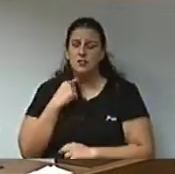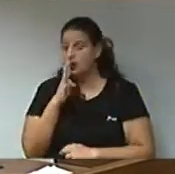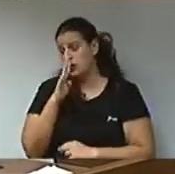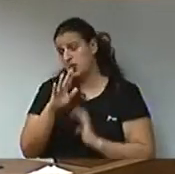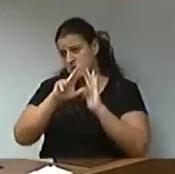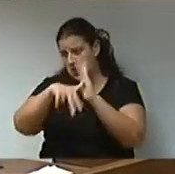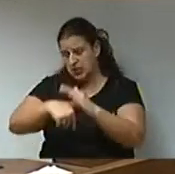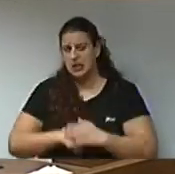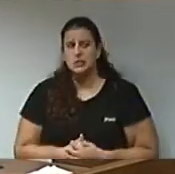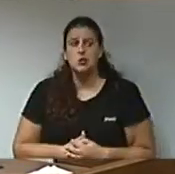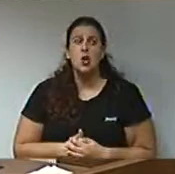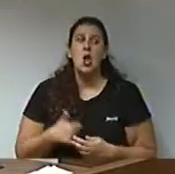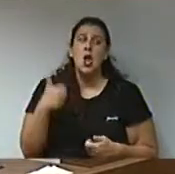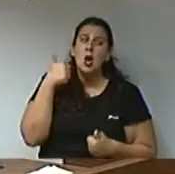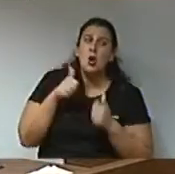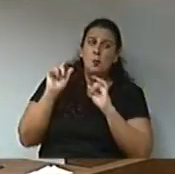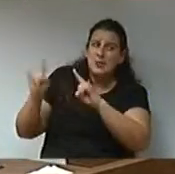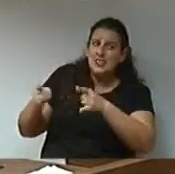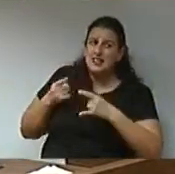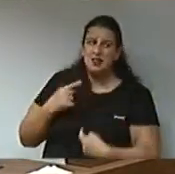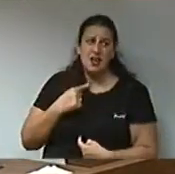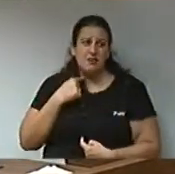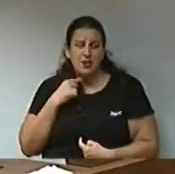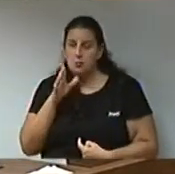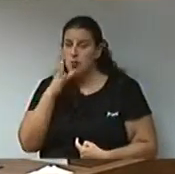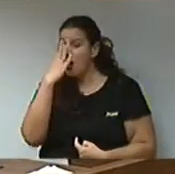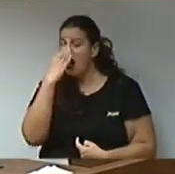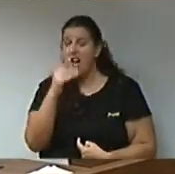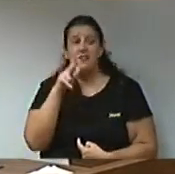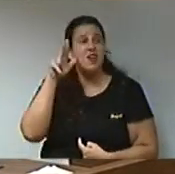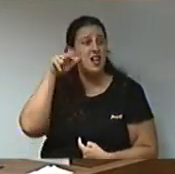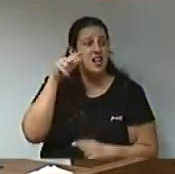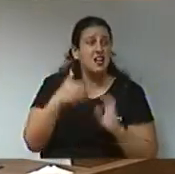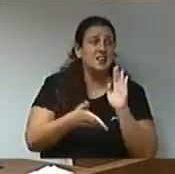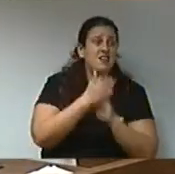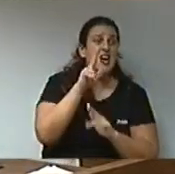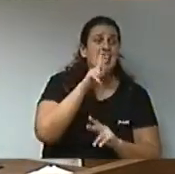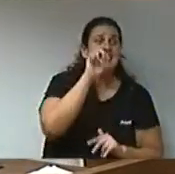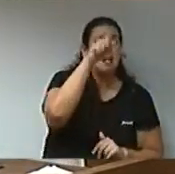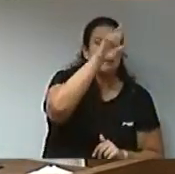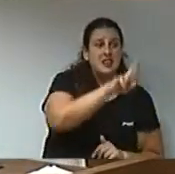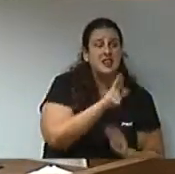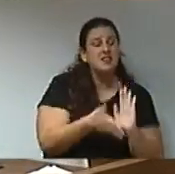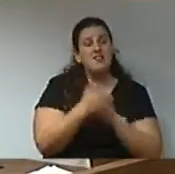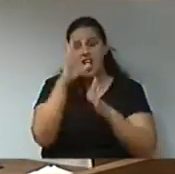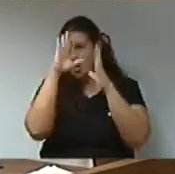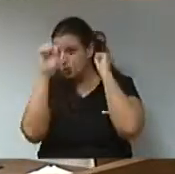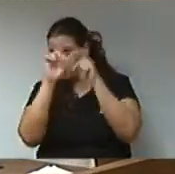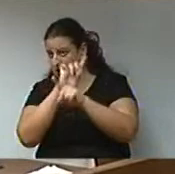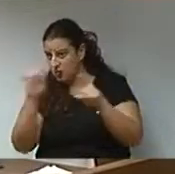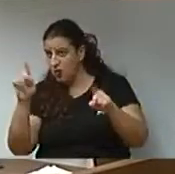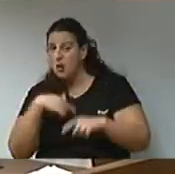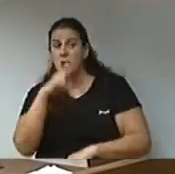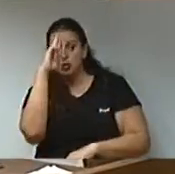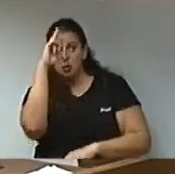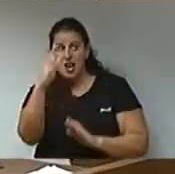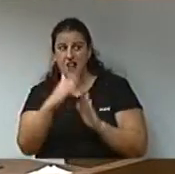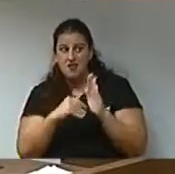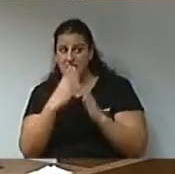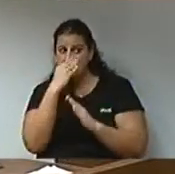retrasos. Perdemos competitividad. Usted ha tolerado que el AVE de Alicante vaya a Chamartín y no a Atocha. Y va a tolerar que el AVE de Valencia vaya a Chamartín y no a